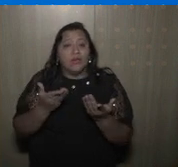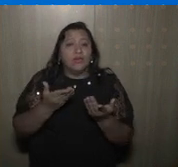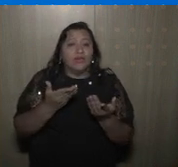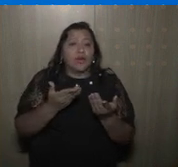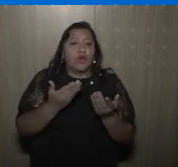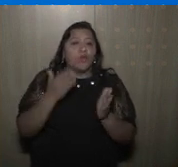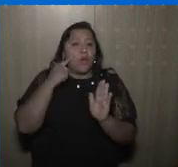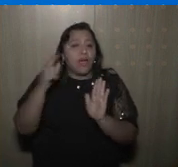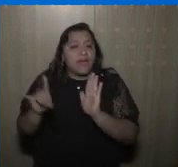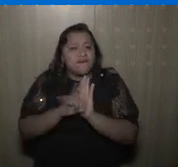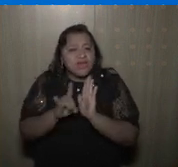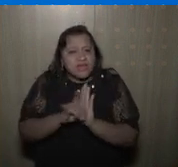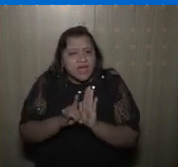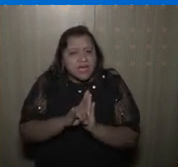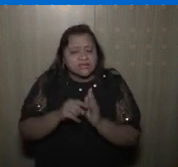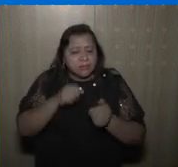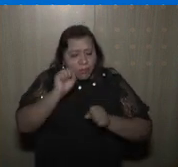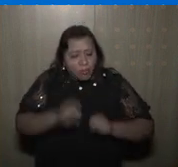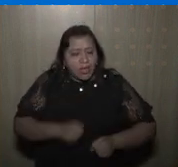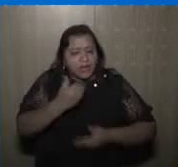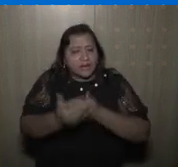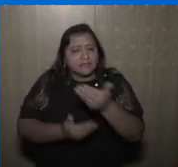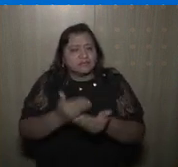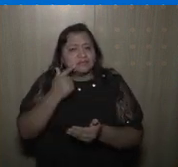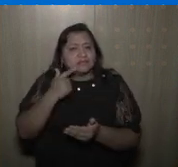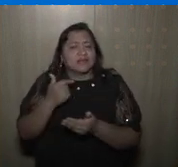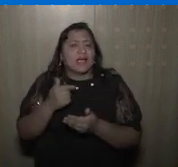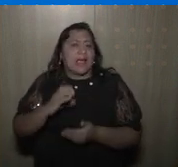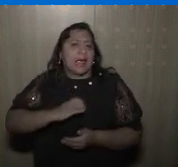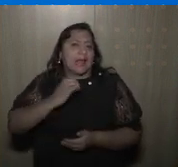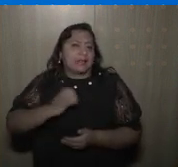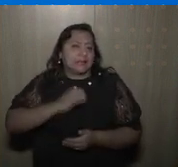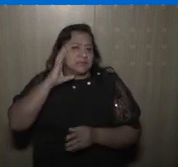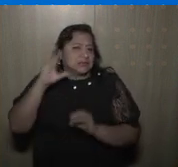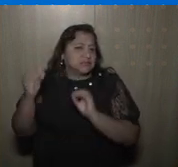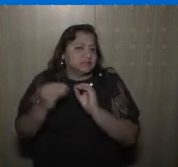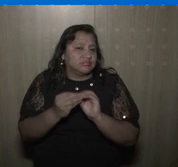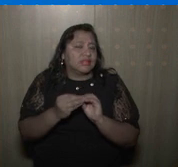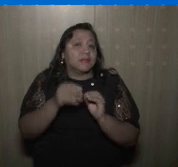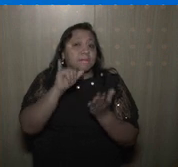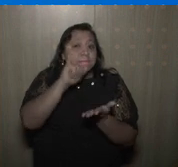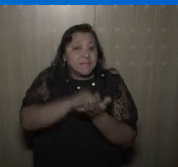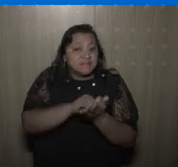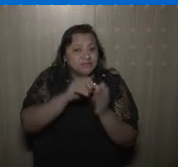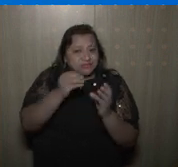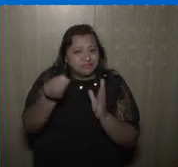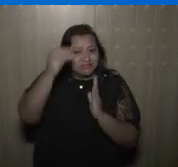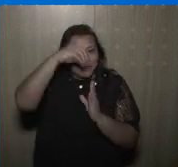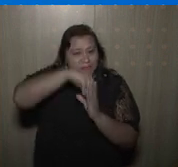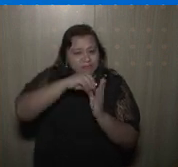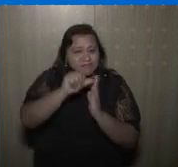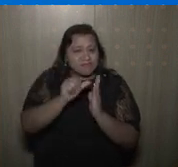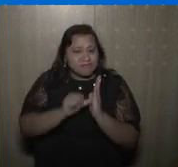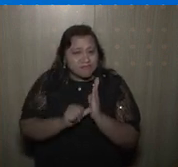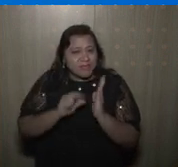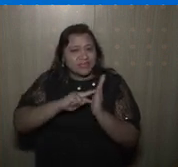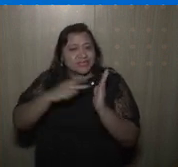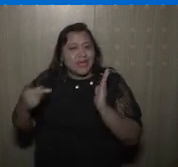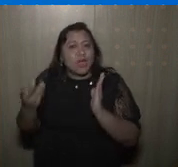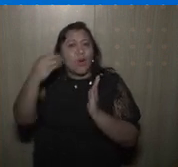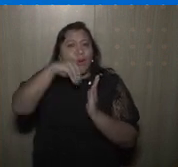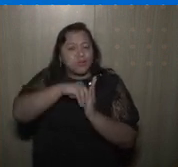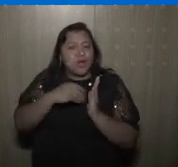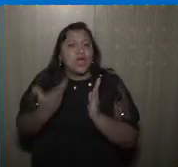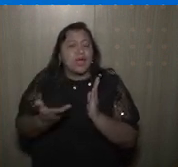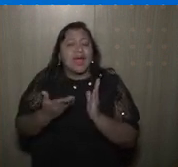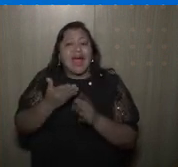el fin de poder producir la información de acuerdo con las características técnicas de la plataforma, dado que durante la radicación de las solicitudes que se